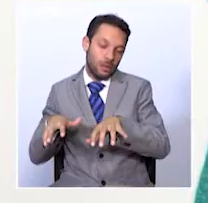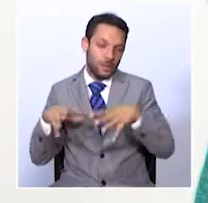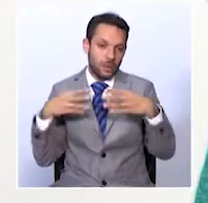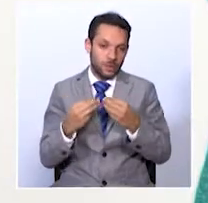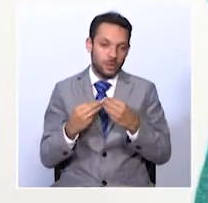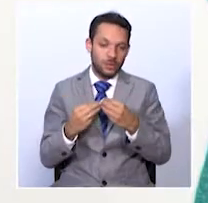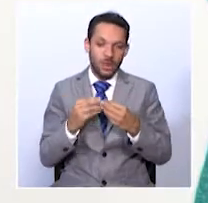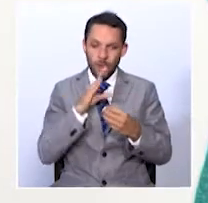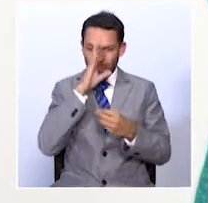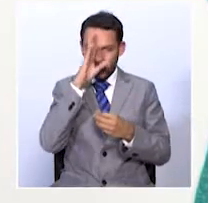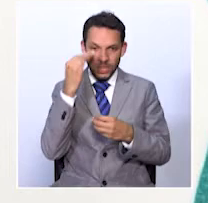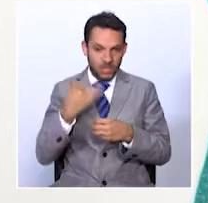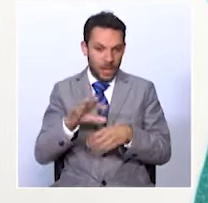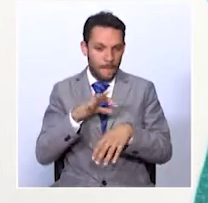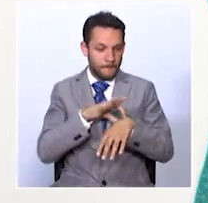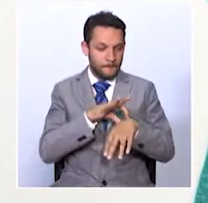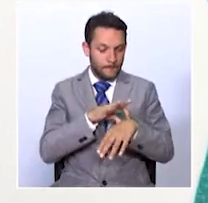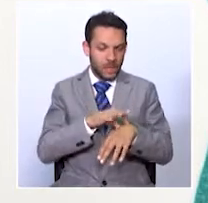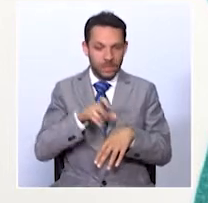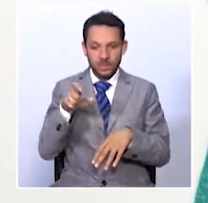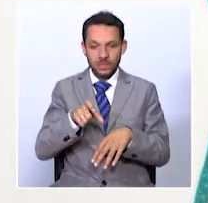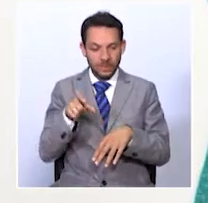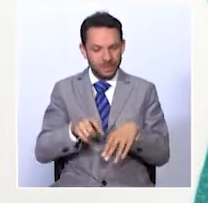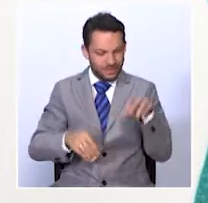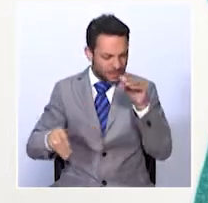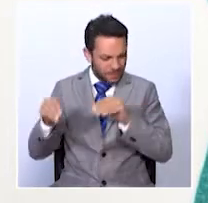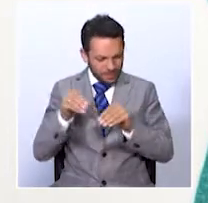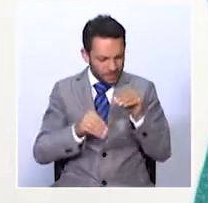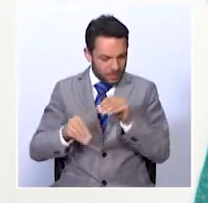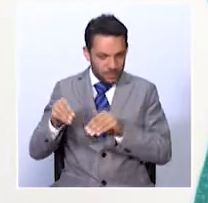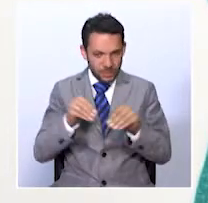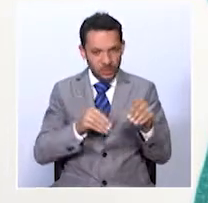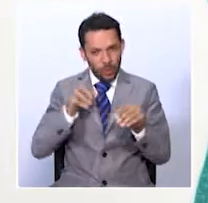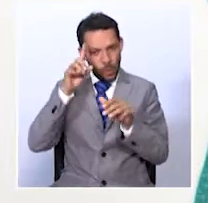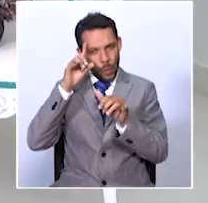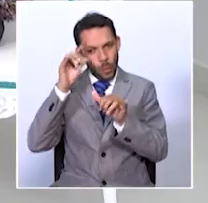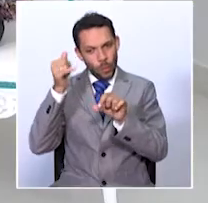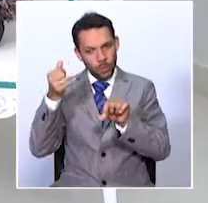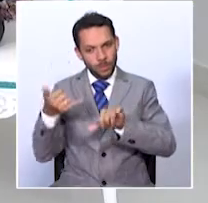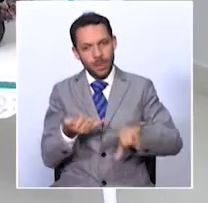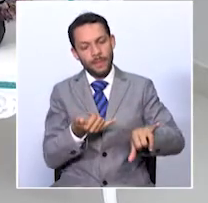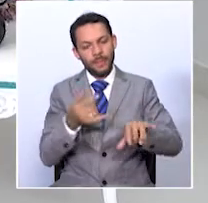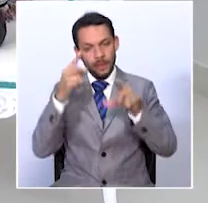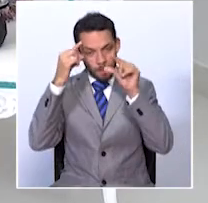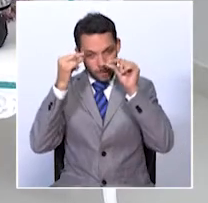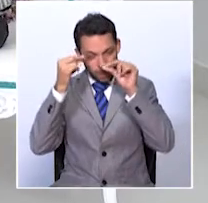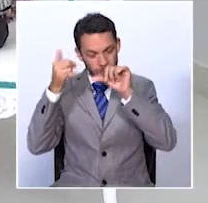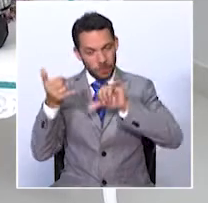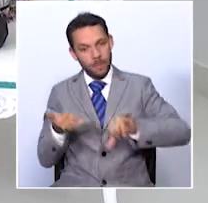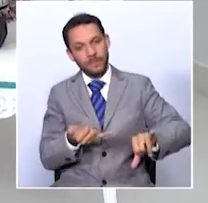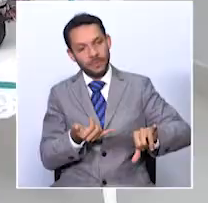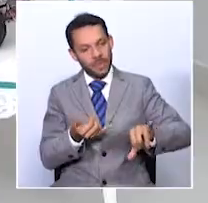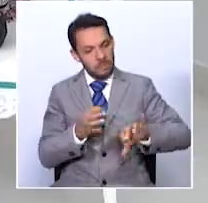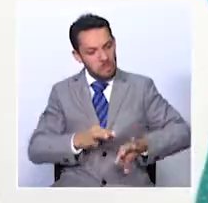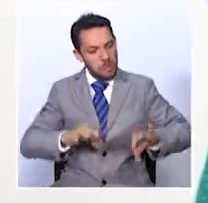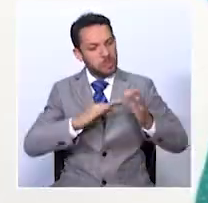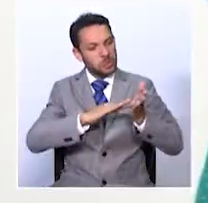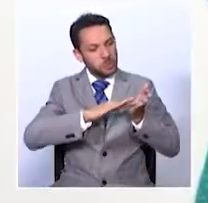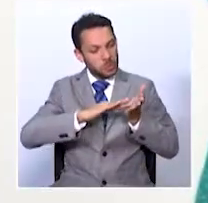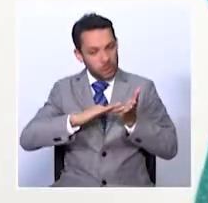que nos acostumbramos, pero el sueño es básico, el sueño es reparador para el ser humano. El